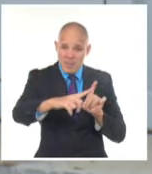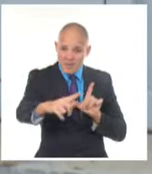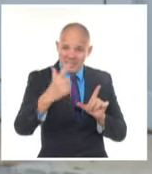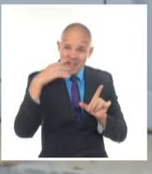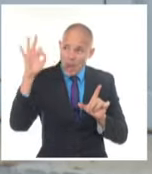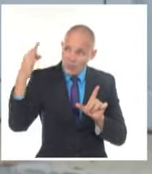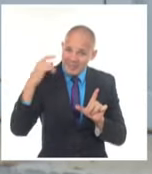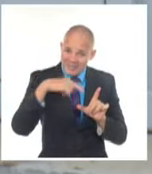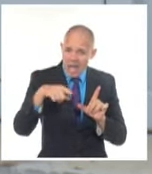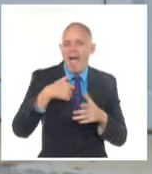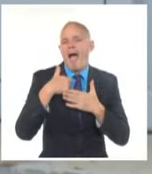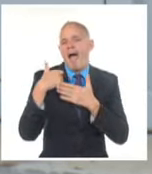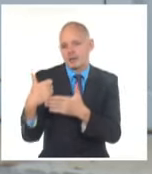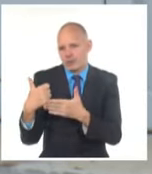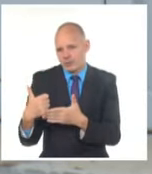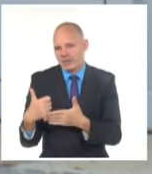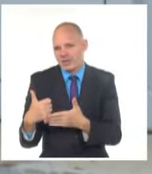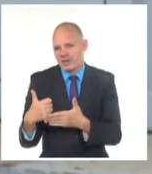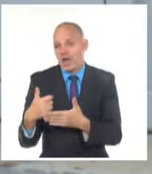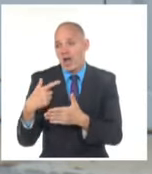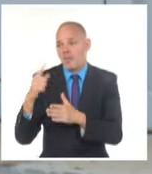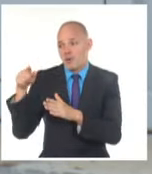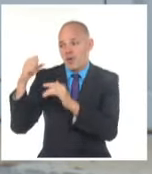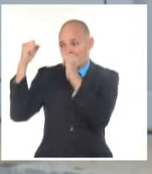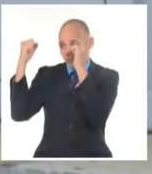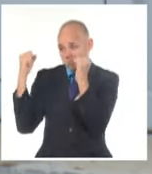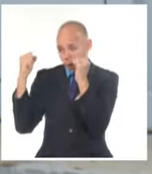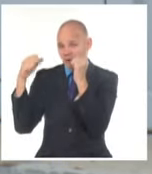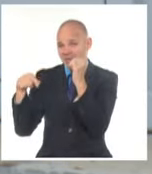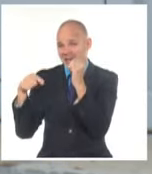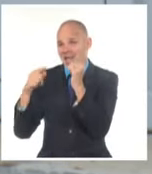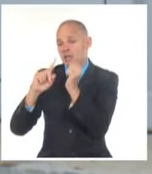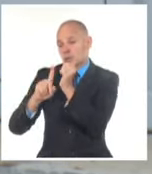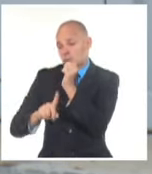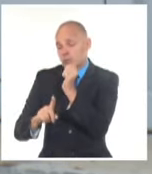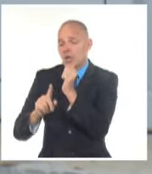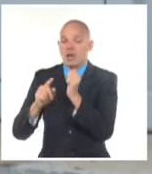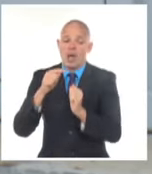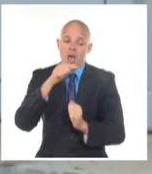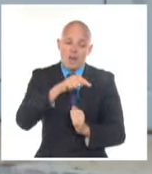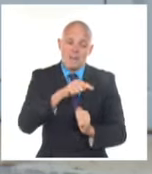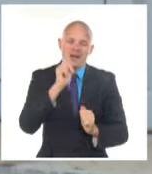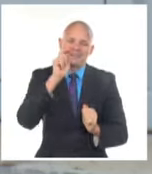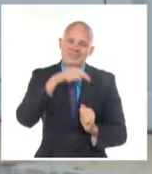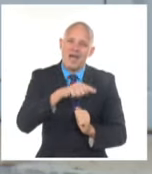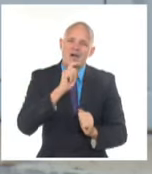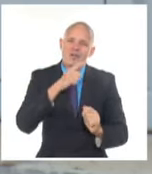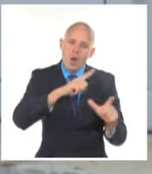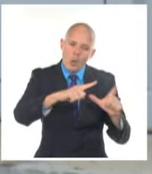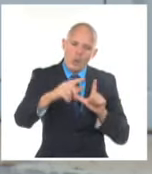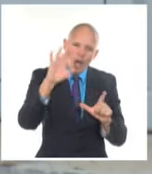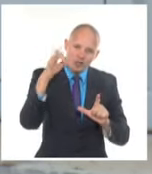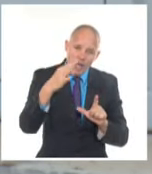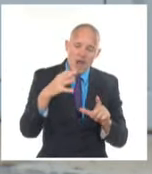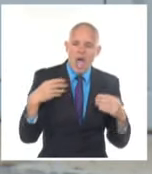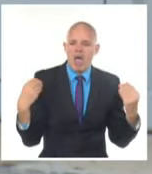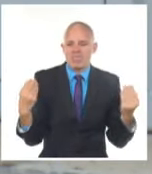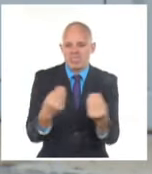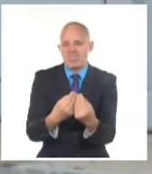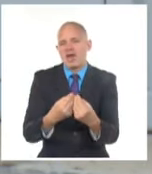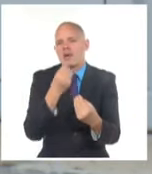totalmente. Este parque tiene, los primeros parques que en el país van a tener, regulación de reactivo, es decir, que es un